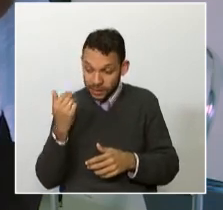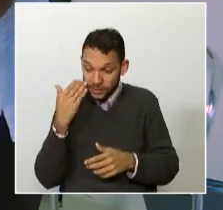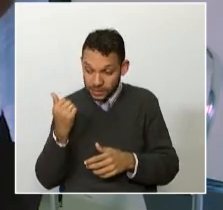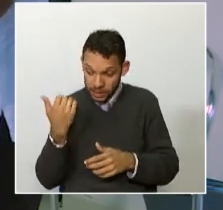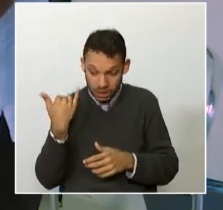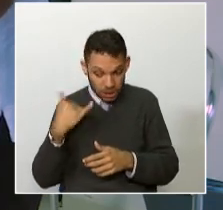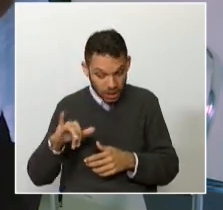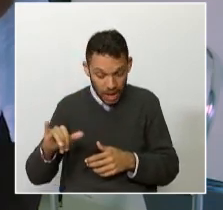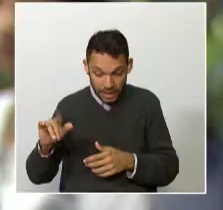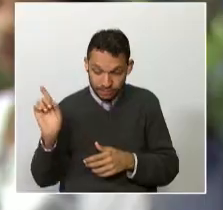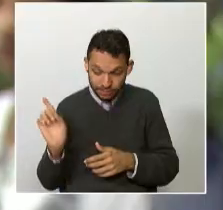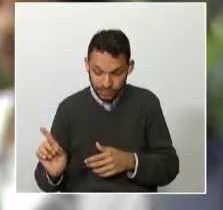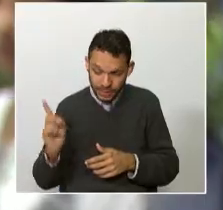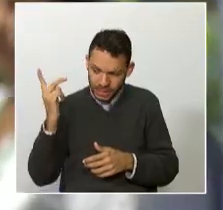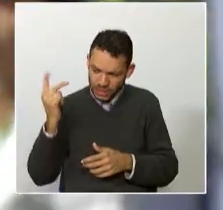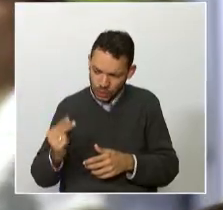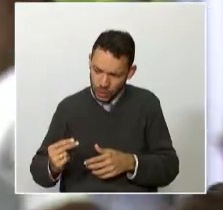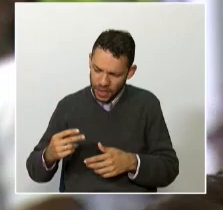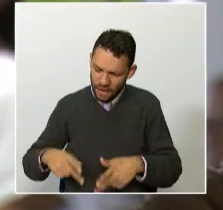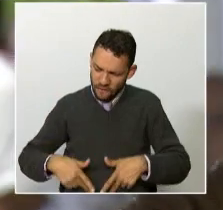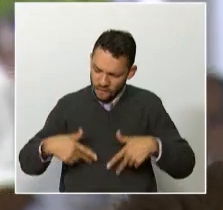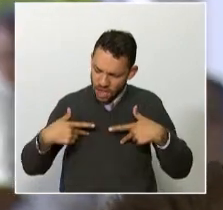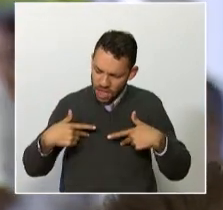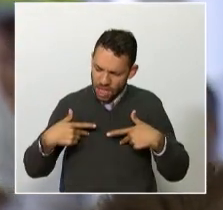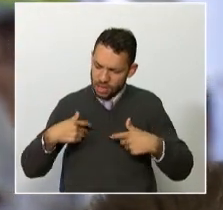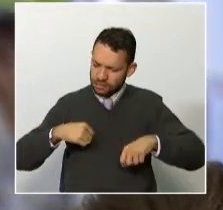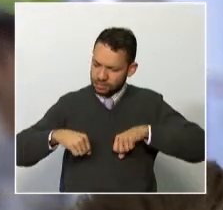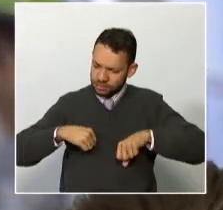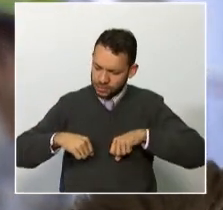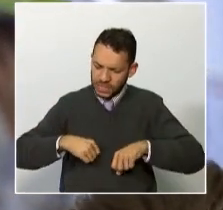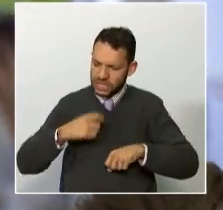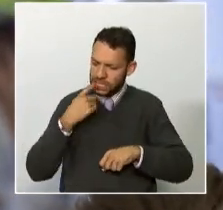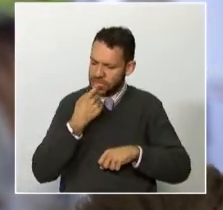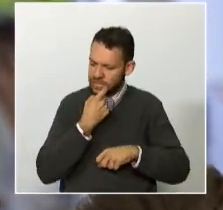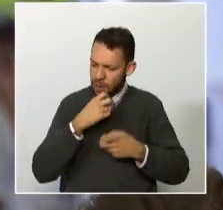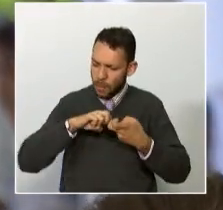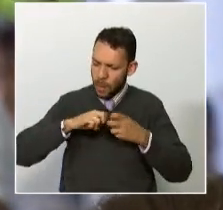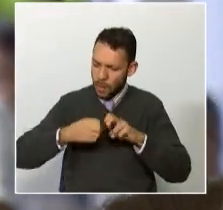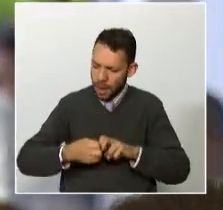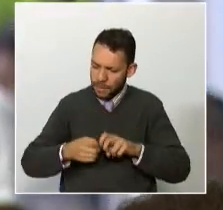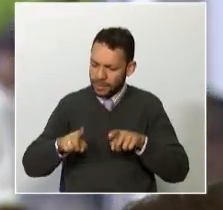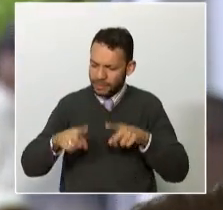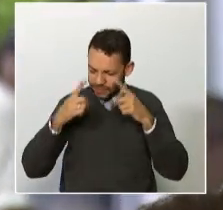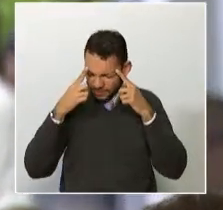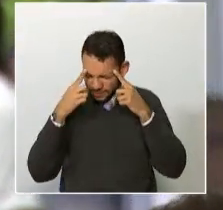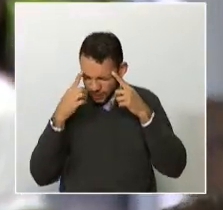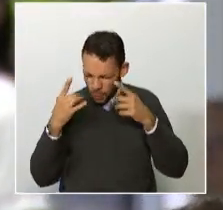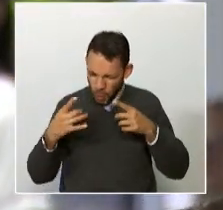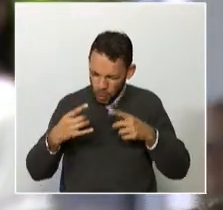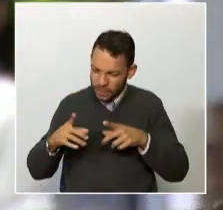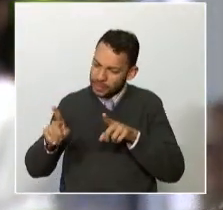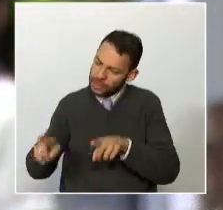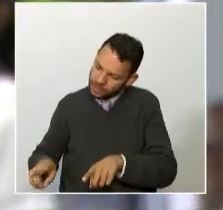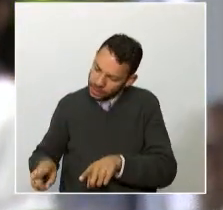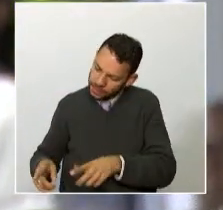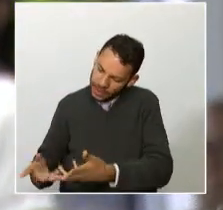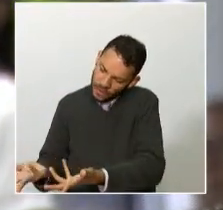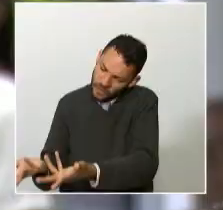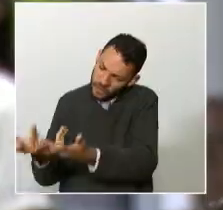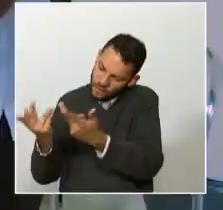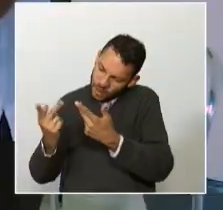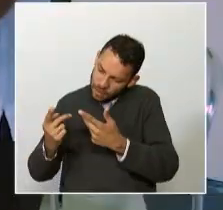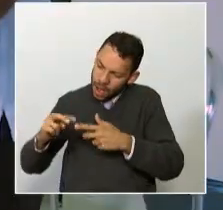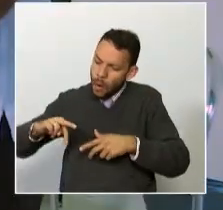doctor Germán y le contó su historia en la consulta, ahora en odontología pues contará otra